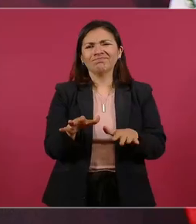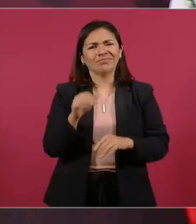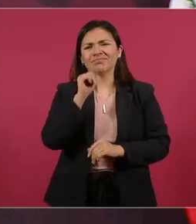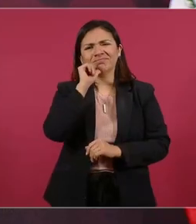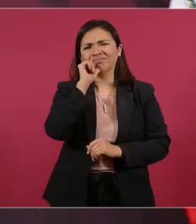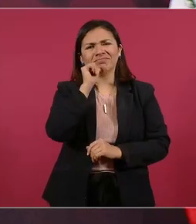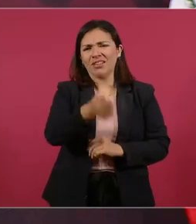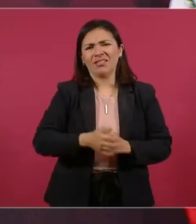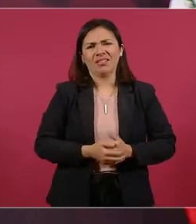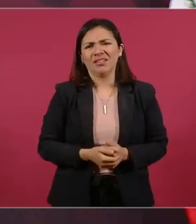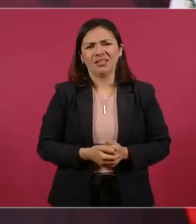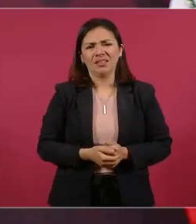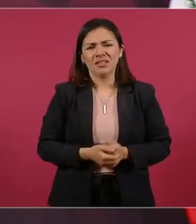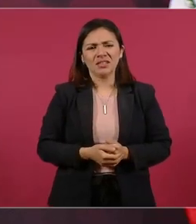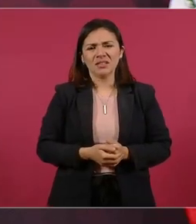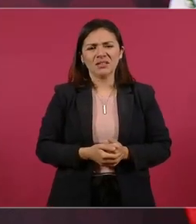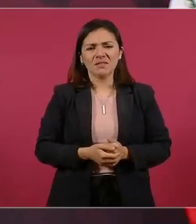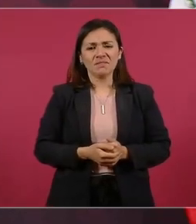Nosotros